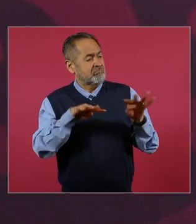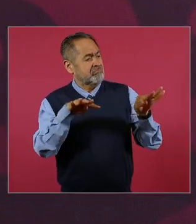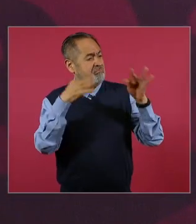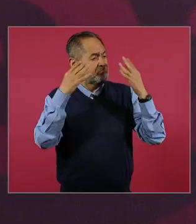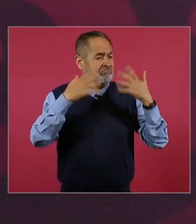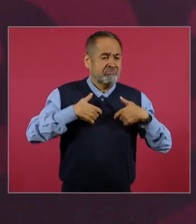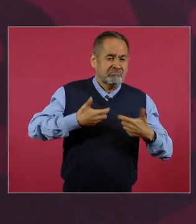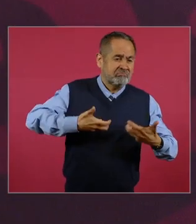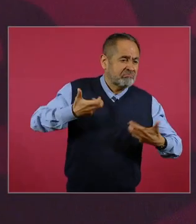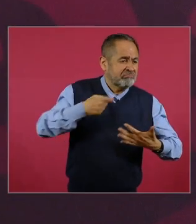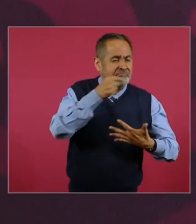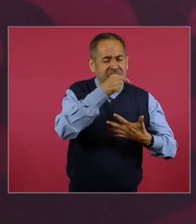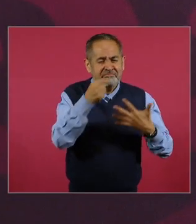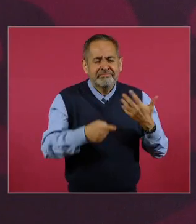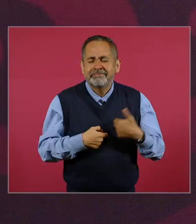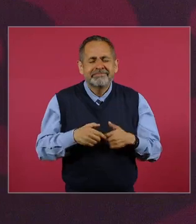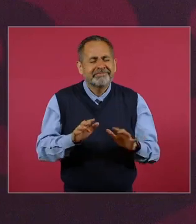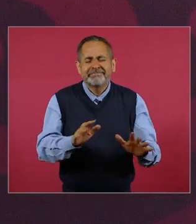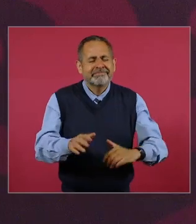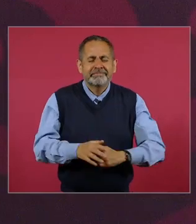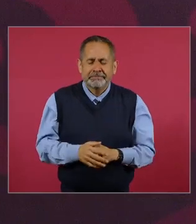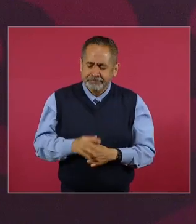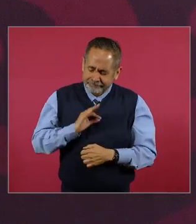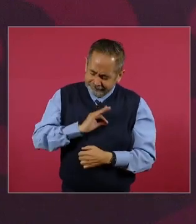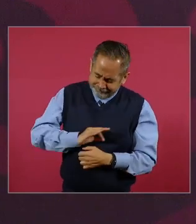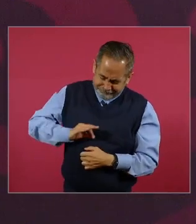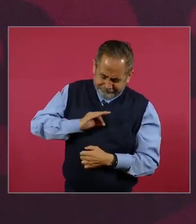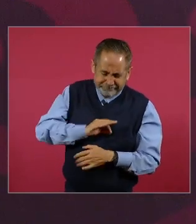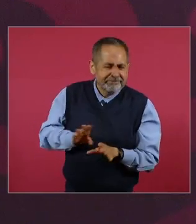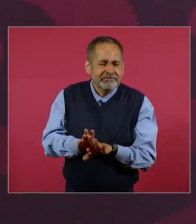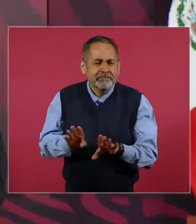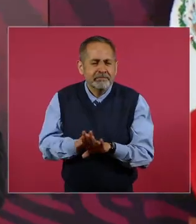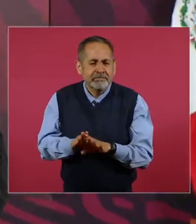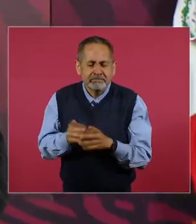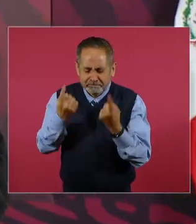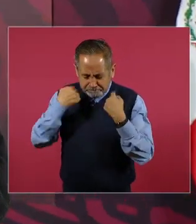títulos. La felicidad es estar bien con uno mismo,